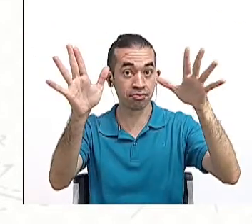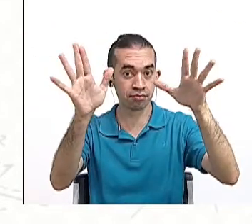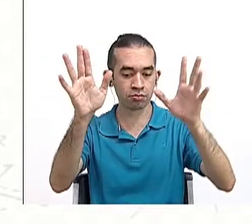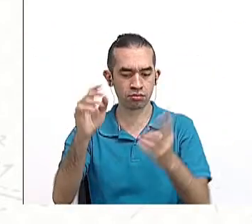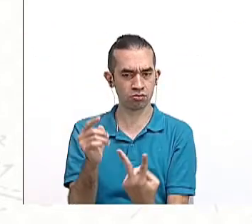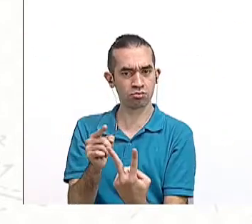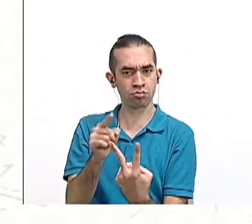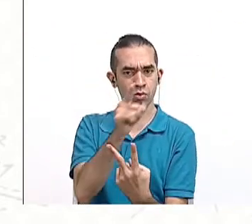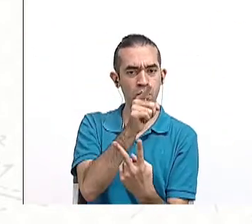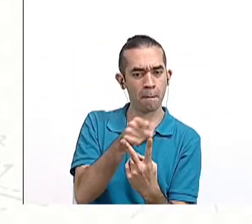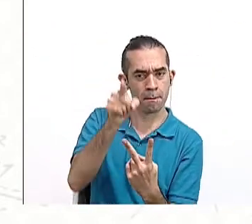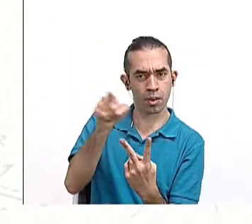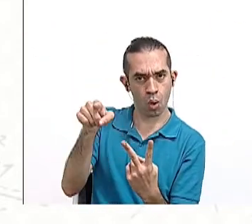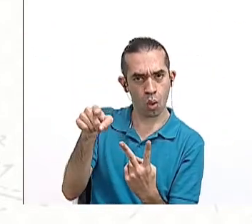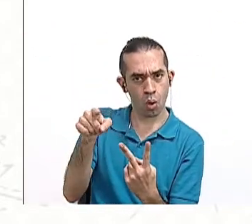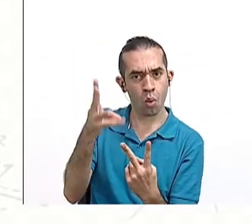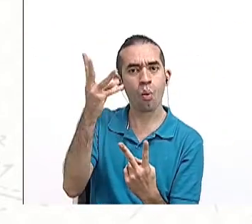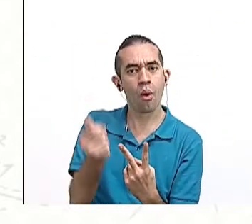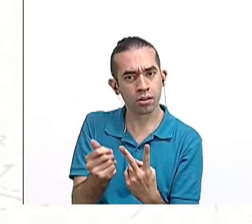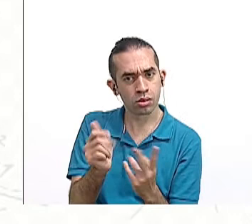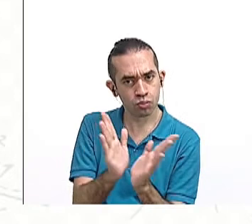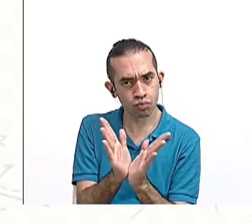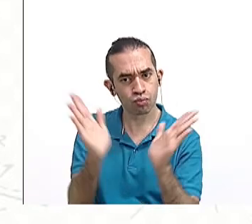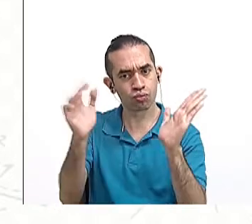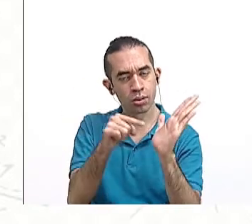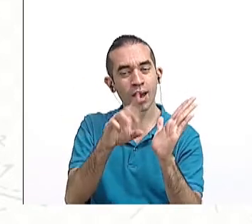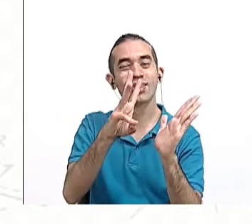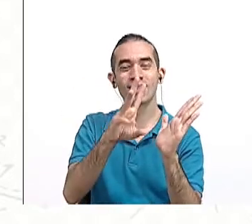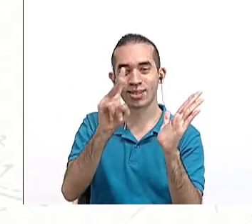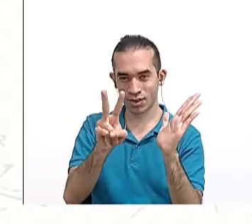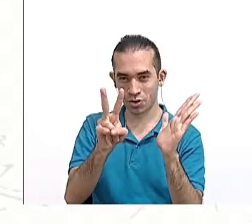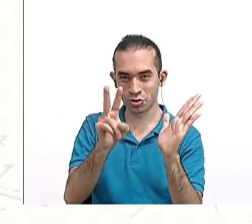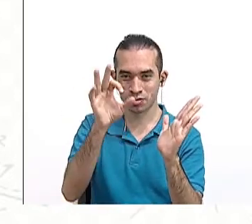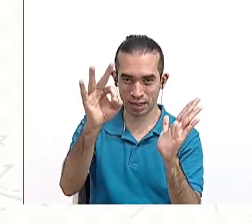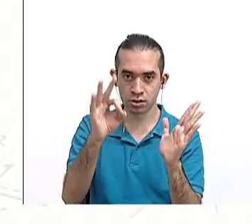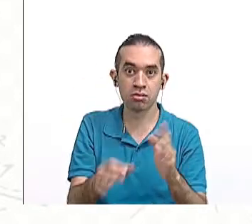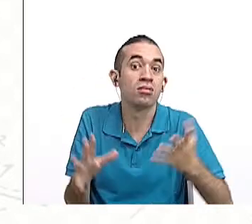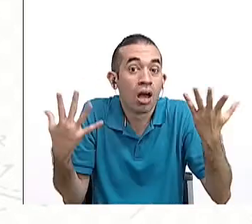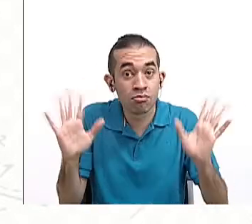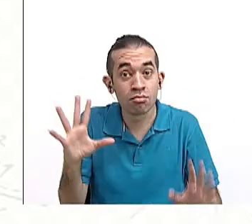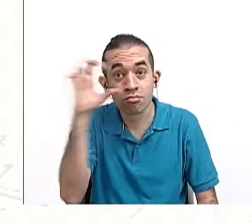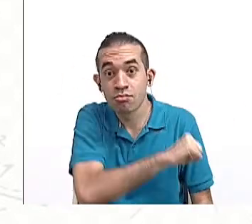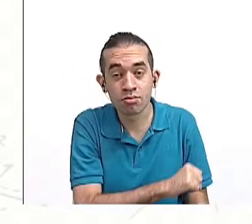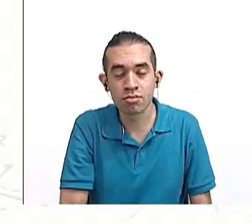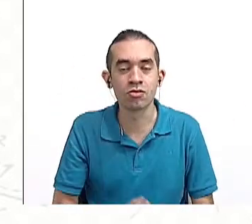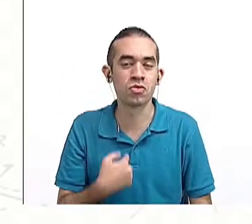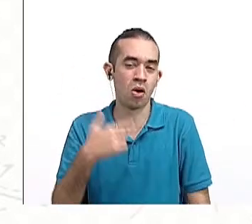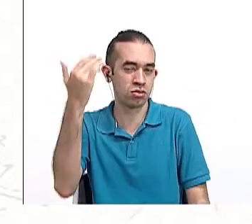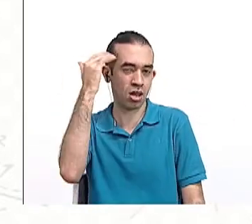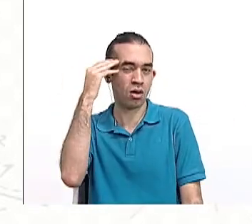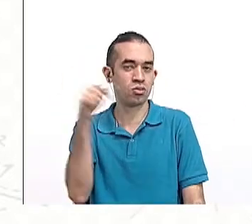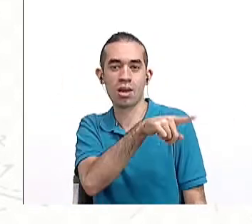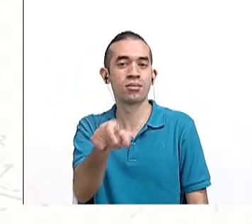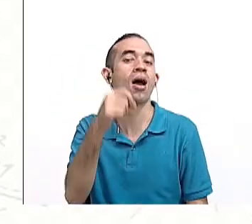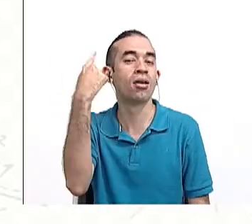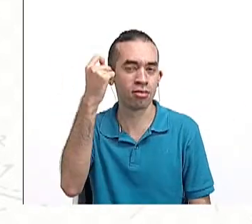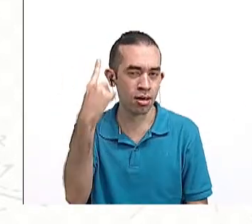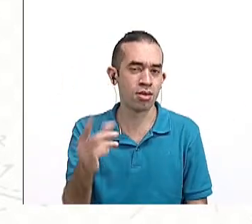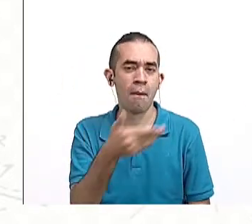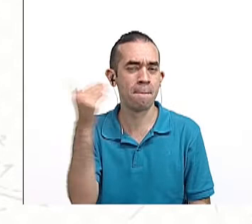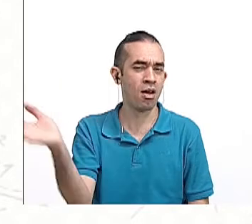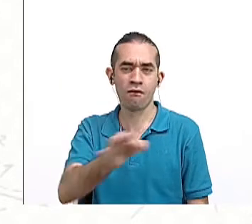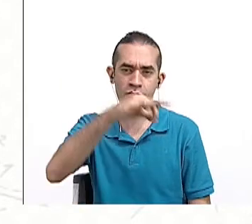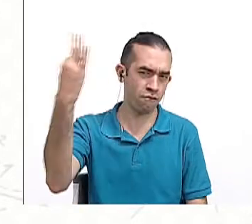valor de 1000 es perfecto 62 vieron yo sé que ustedes están entendiendo esto de la